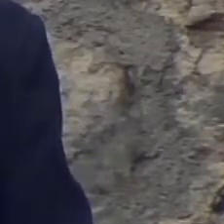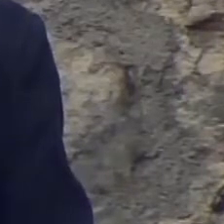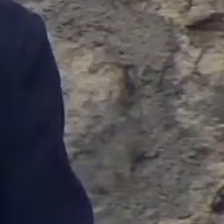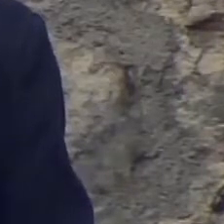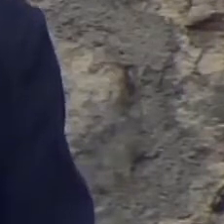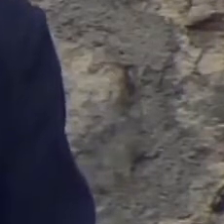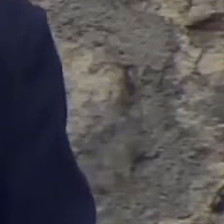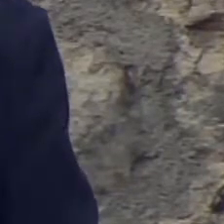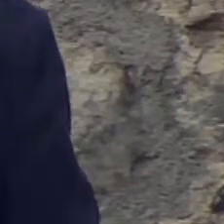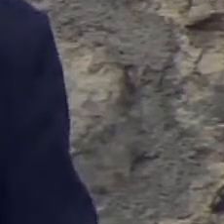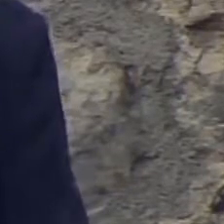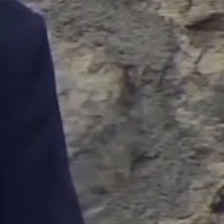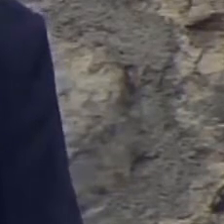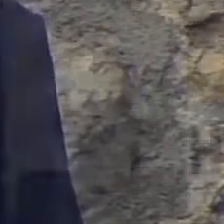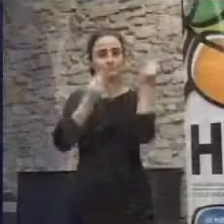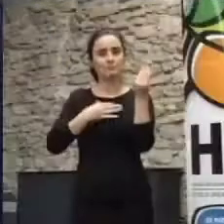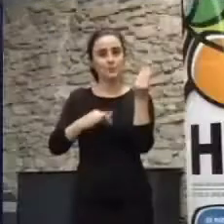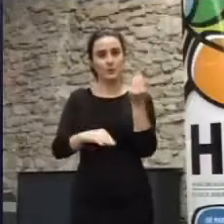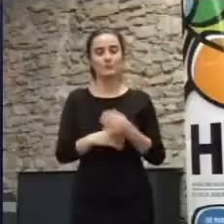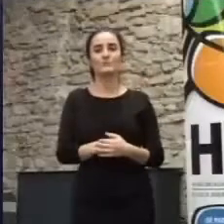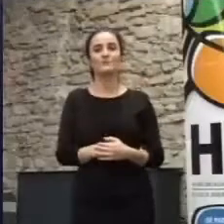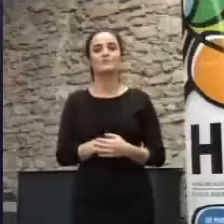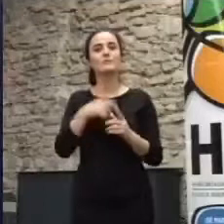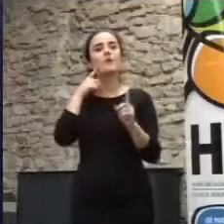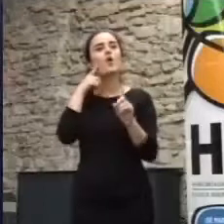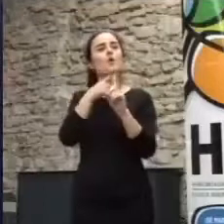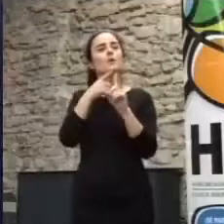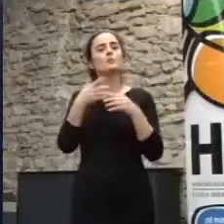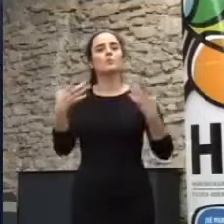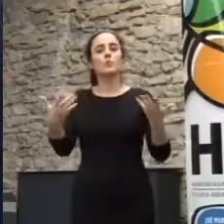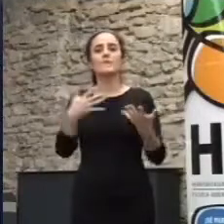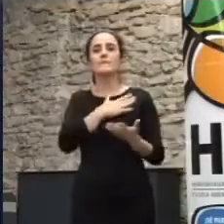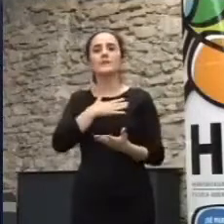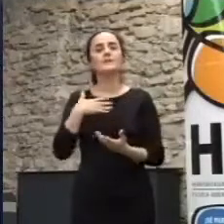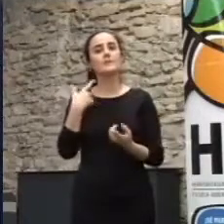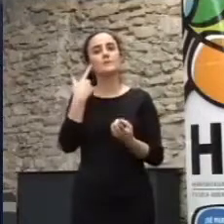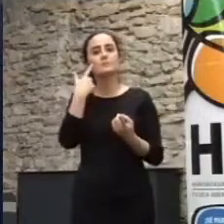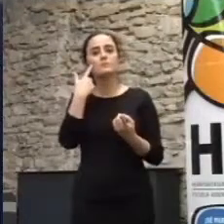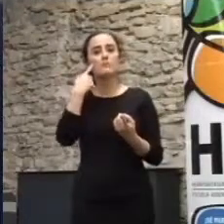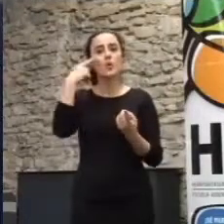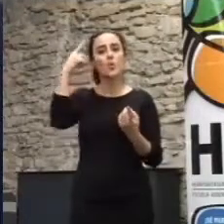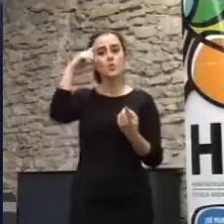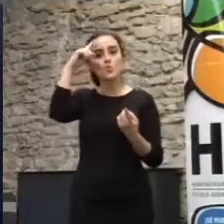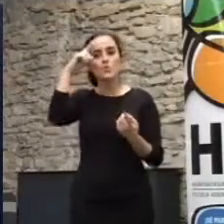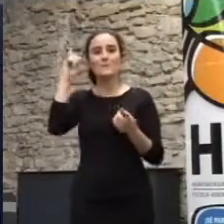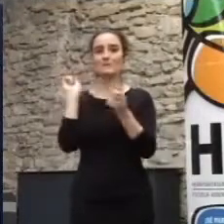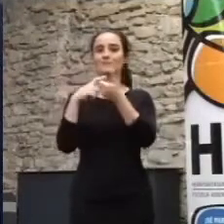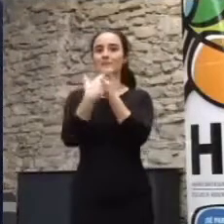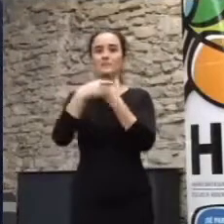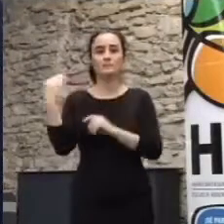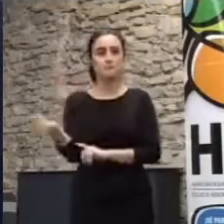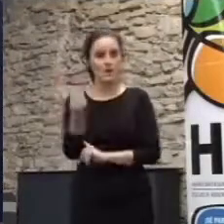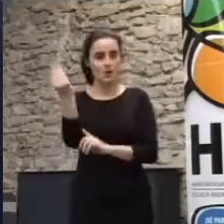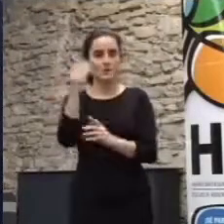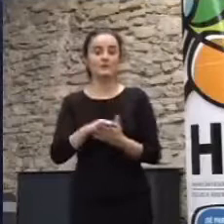ciudadanía abierta, que el objetivo que persigue es ayudar a mejorar de alguna forma la cultura participativa. En